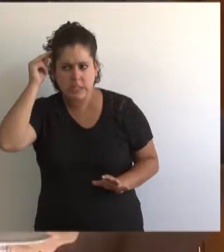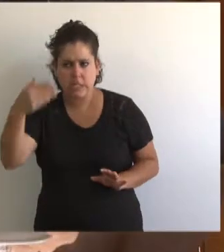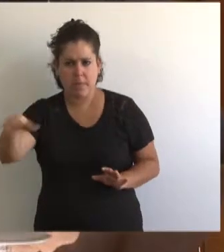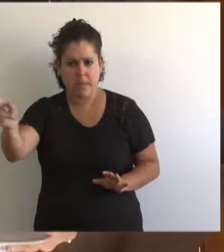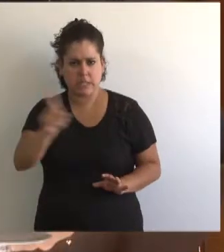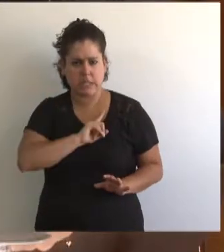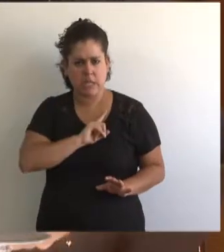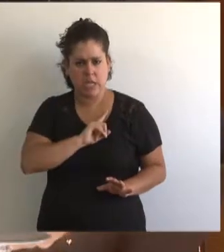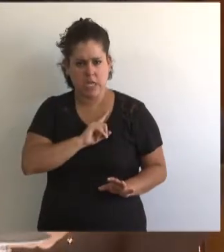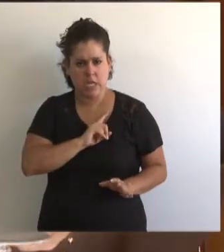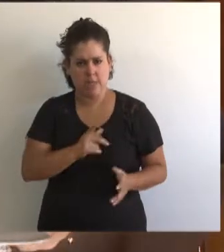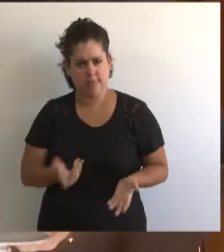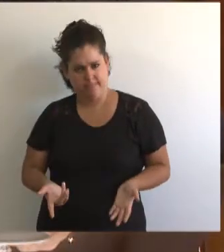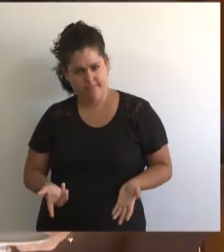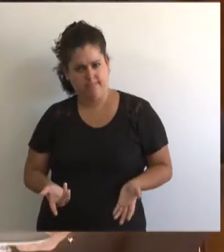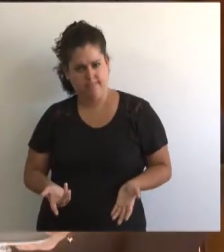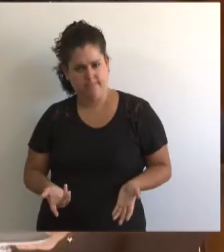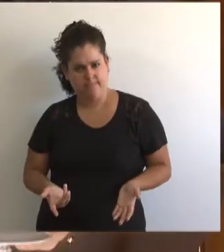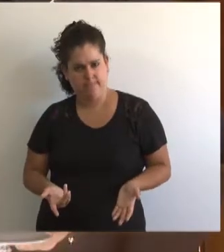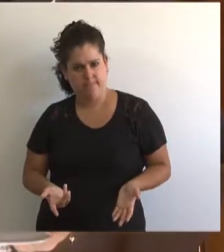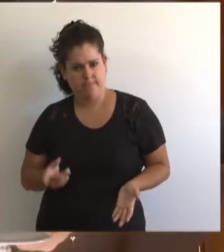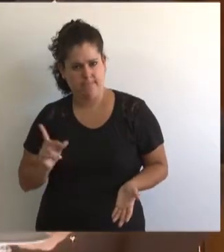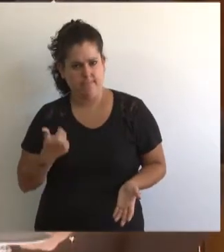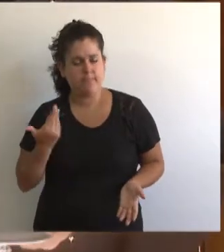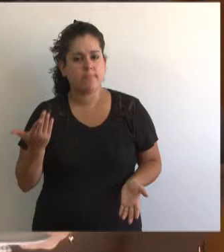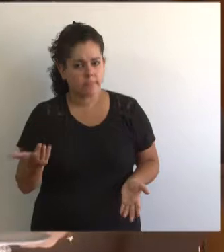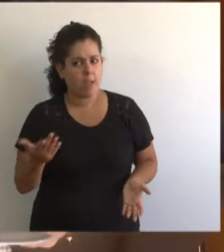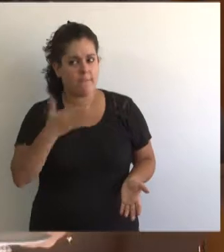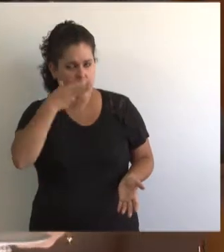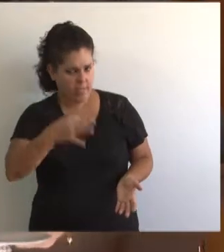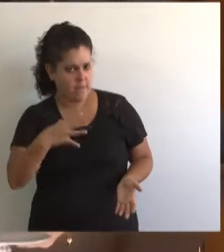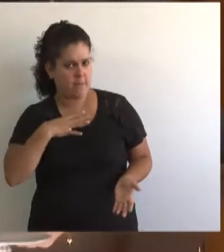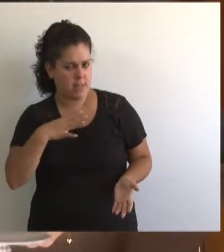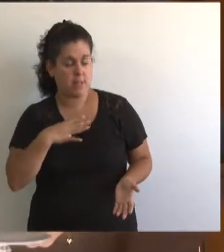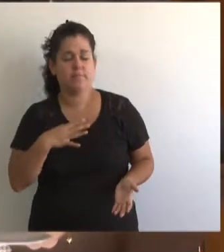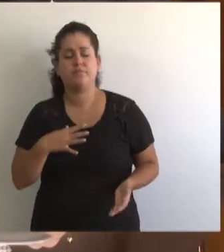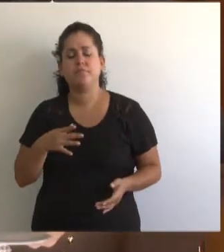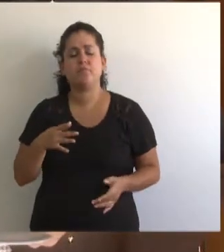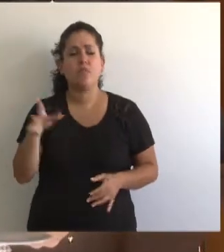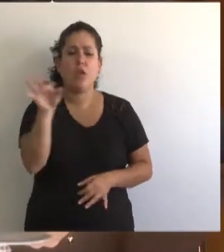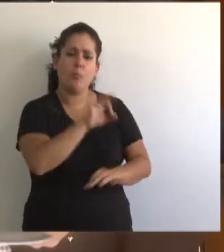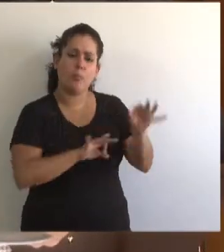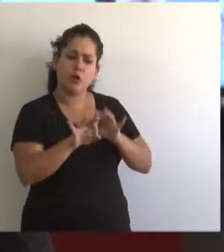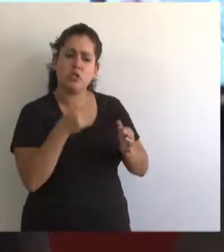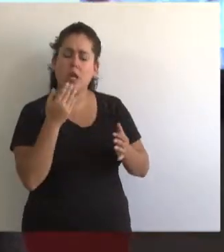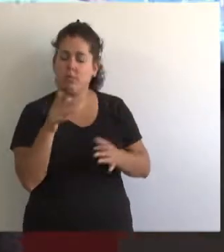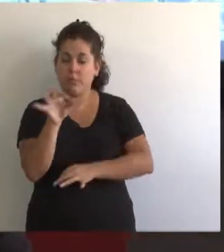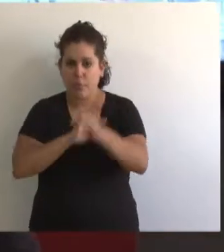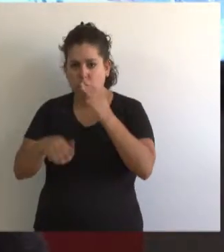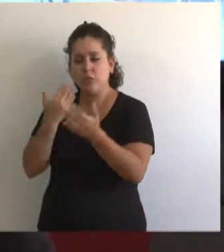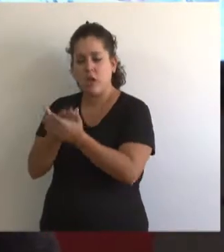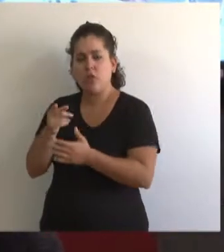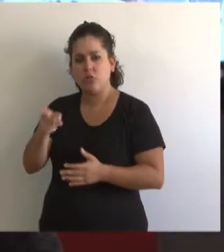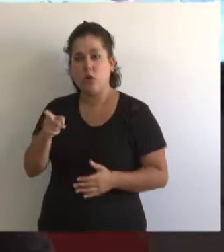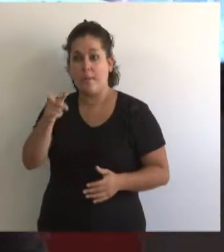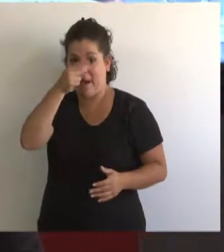Chile, que a su vez consume menos de la mitad de lo que consume el mercado norteamericano. Ahora, una potencialidad enorme, ¿no? Este proyecto generaría un